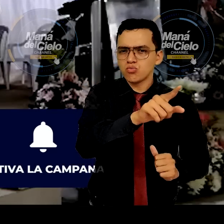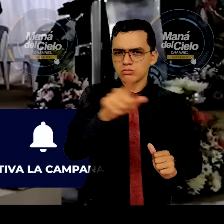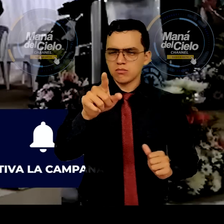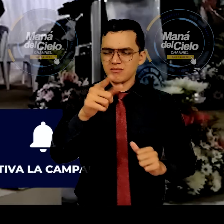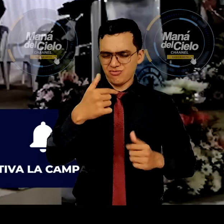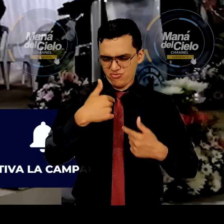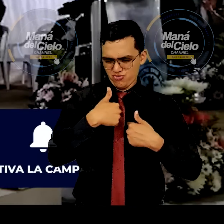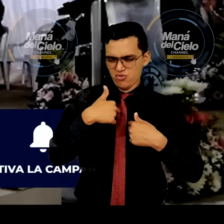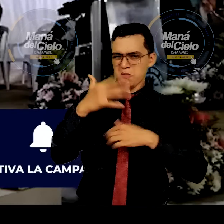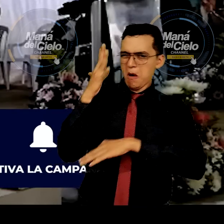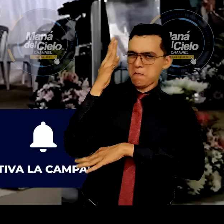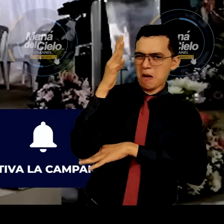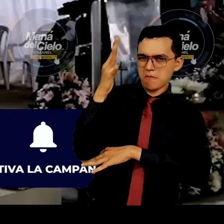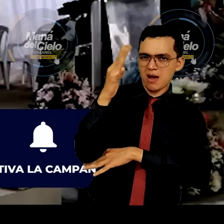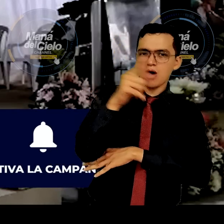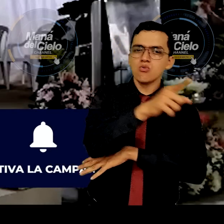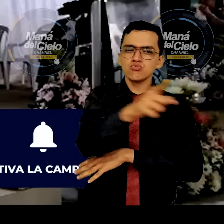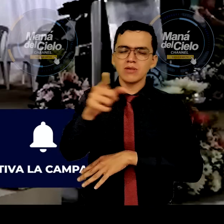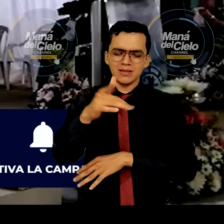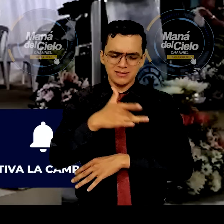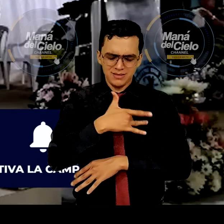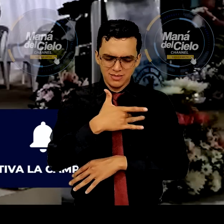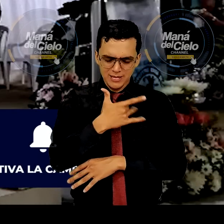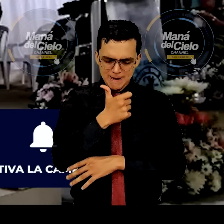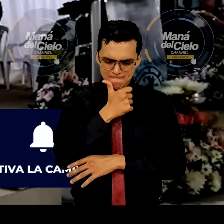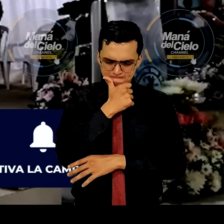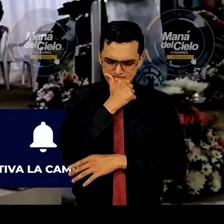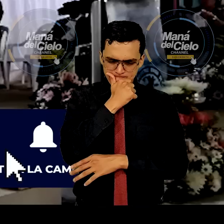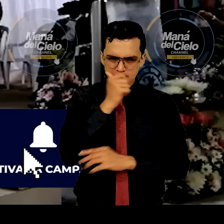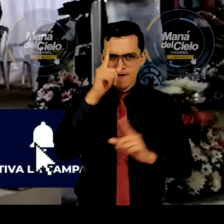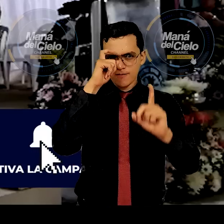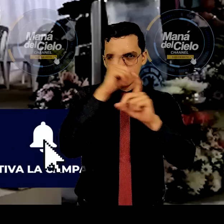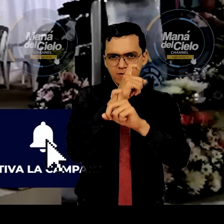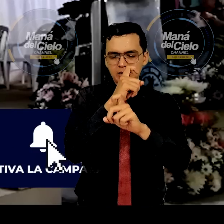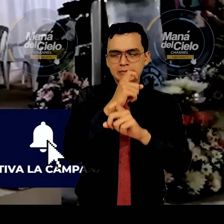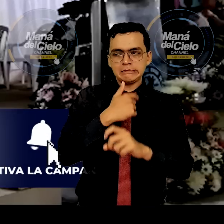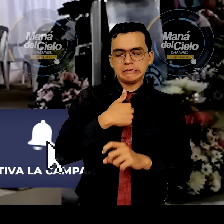resolver un problema que usted tiene pendiente con Dios, el que sea,